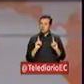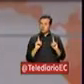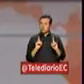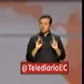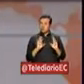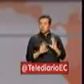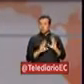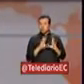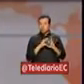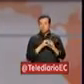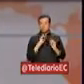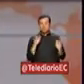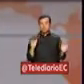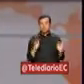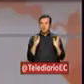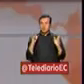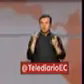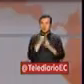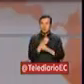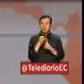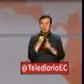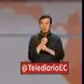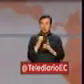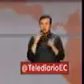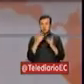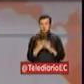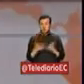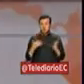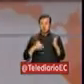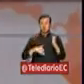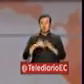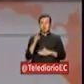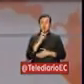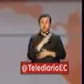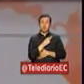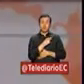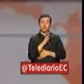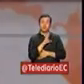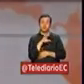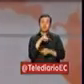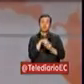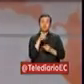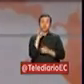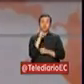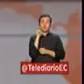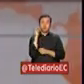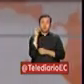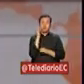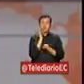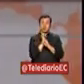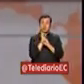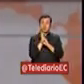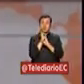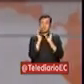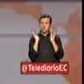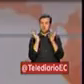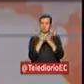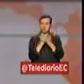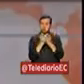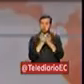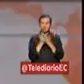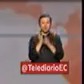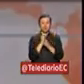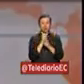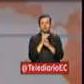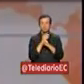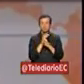como motivada por la violencia, pero además de eso, la universidad tendrá que tener un tejido institucional